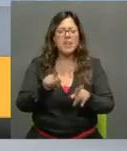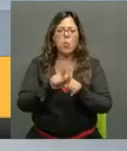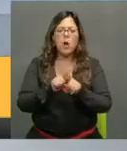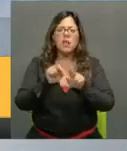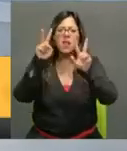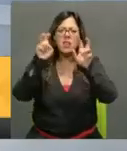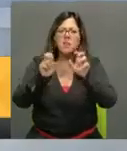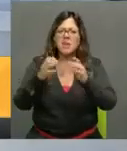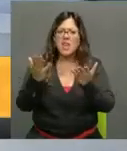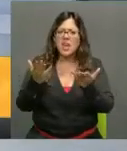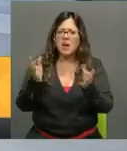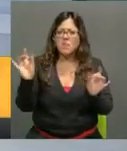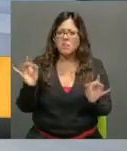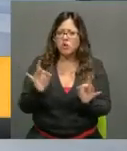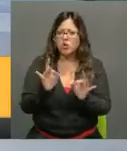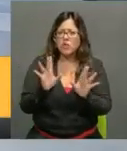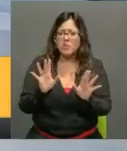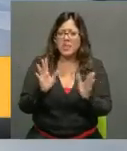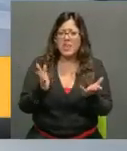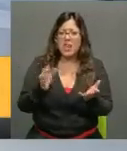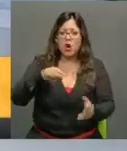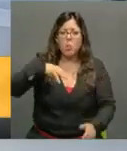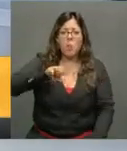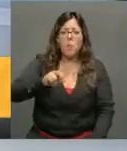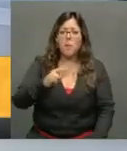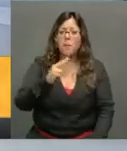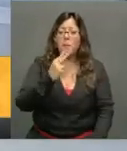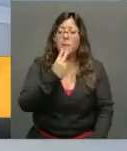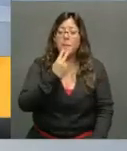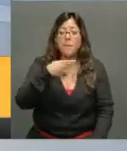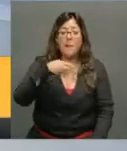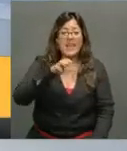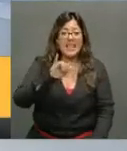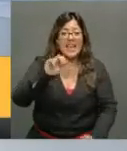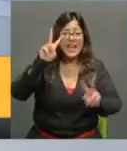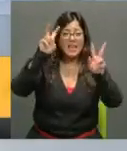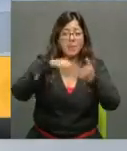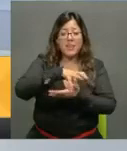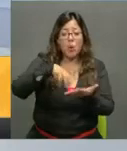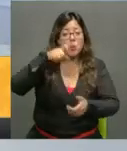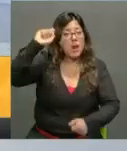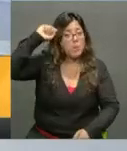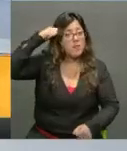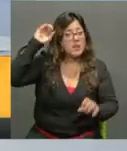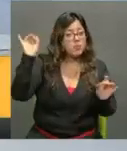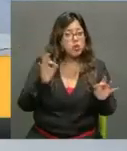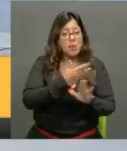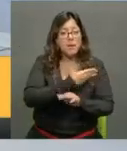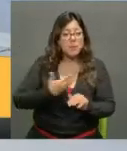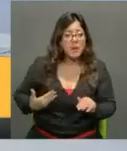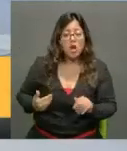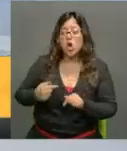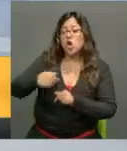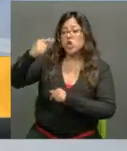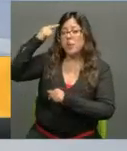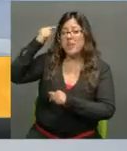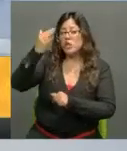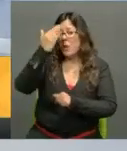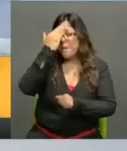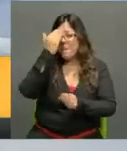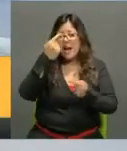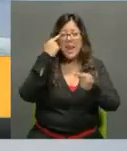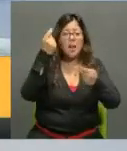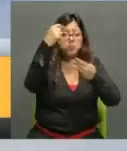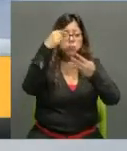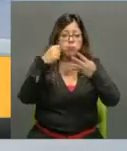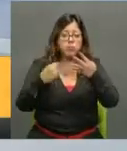presidenciales, ¿no? Eventuales como Evelyn Matthei en Comuna de Providencia. Yo creo que van a haber malas evaluaciones para la